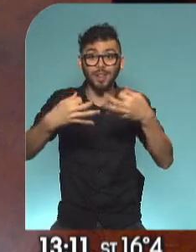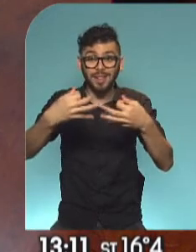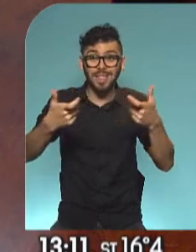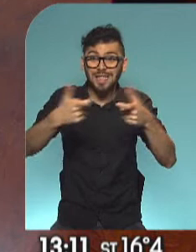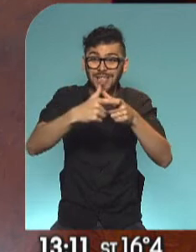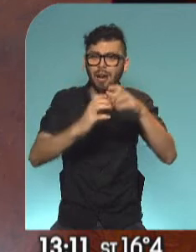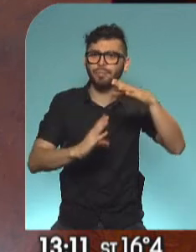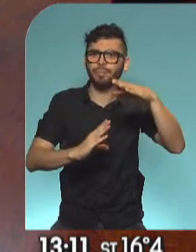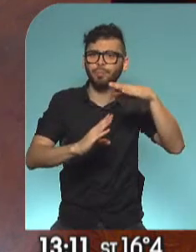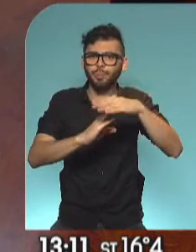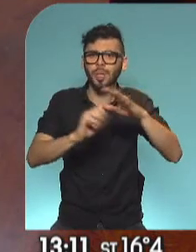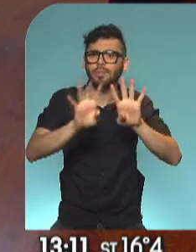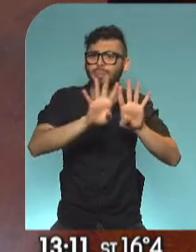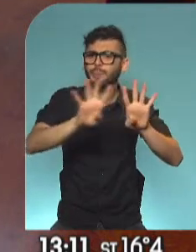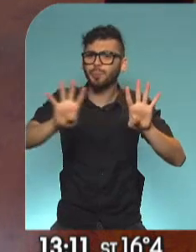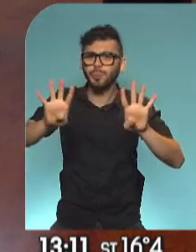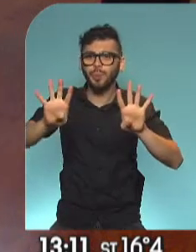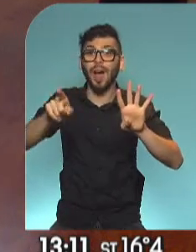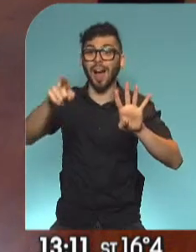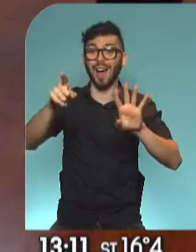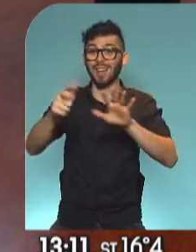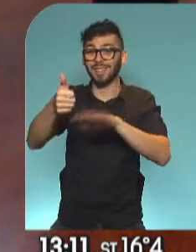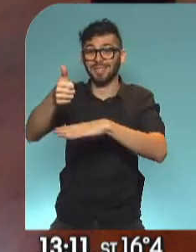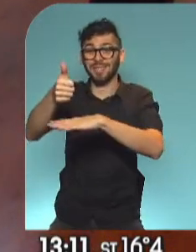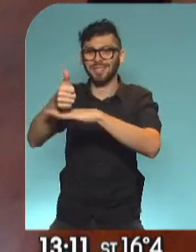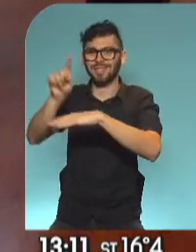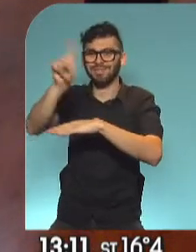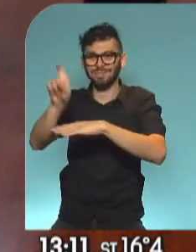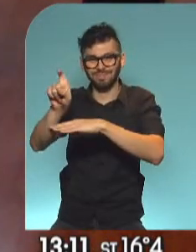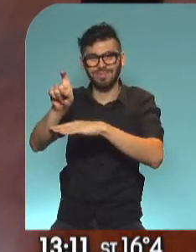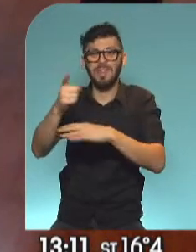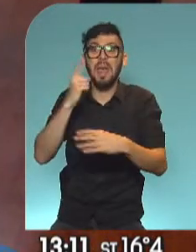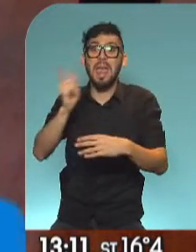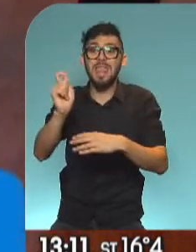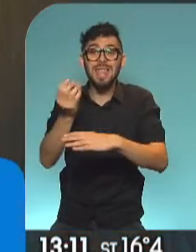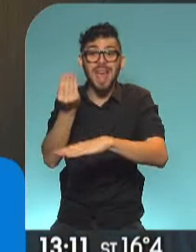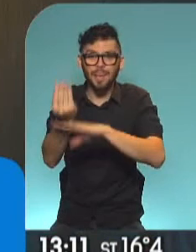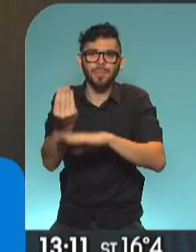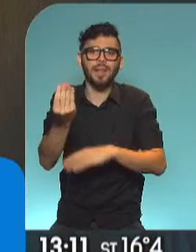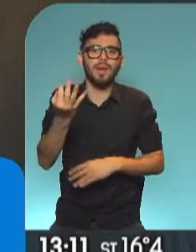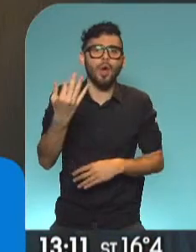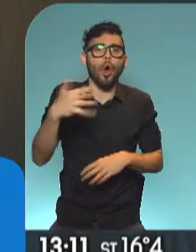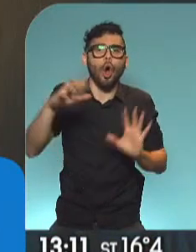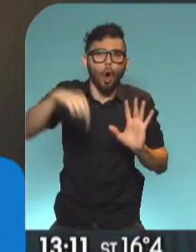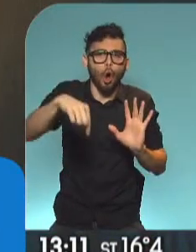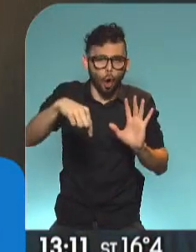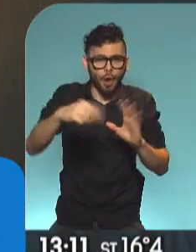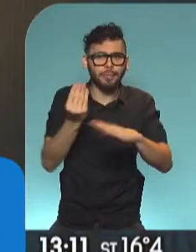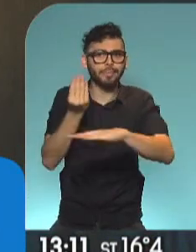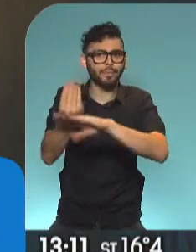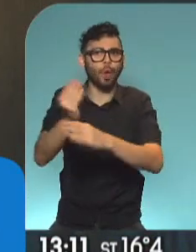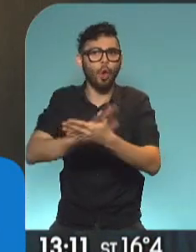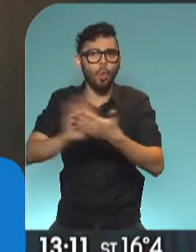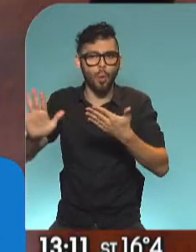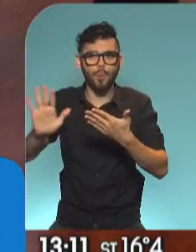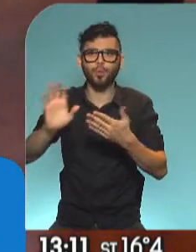gran signo de pregunta, que no sabemos qué va a pasar ahí, que se va a definir probablemente en el día de hoy. Y aparecen